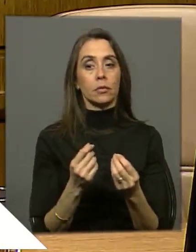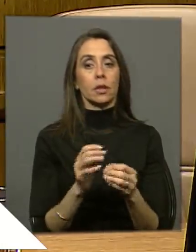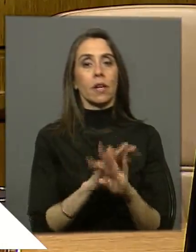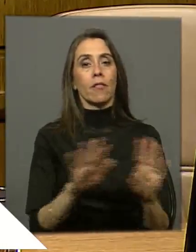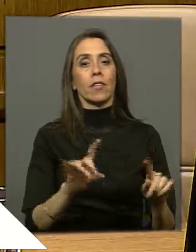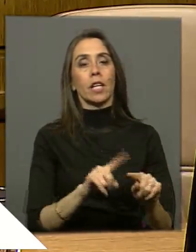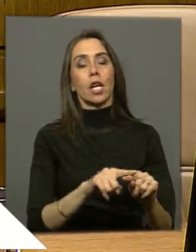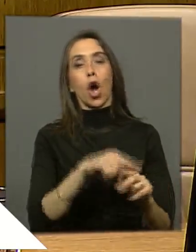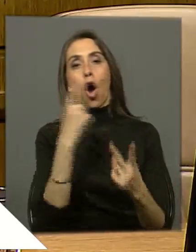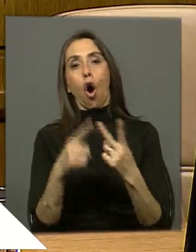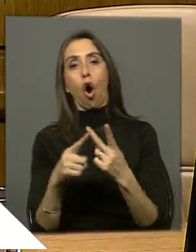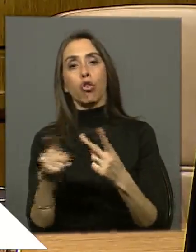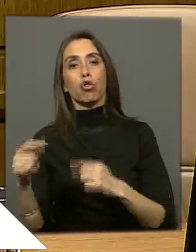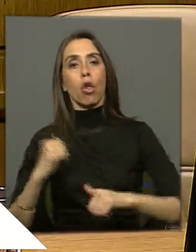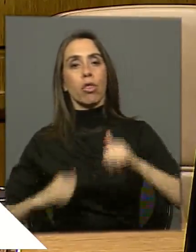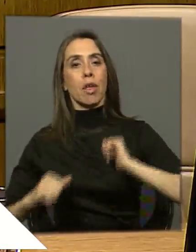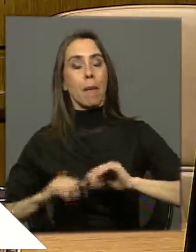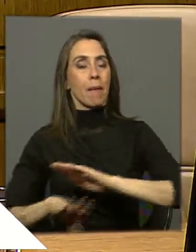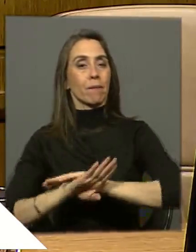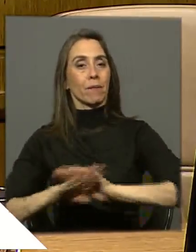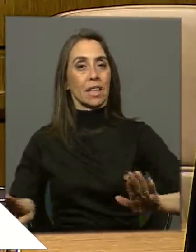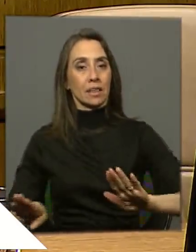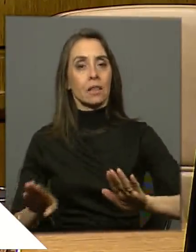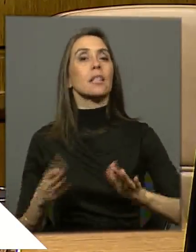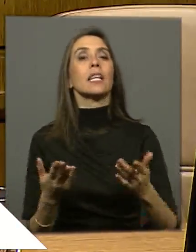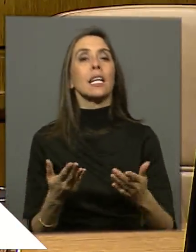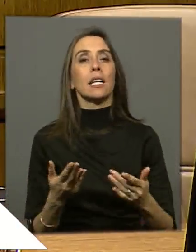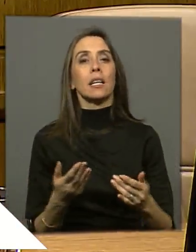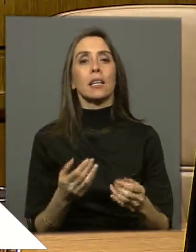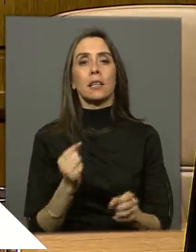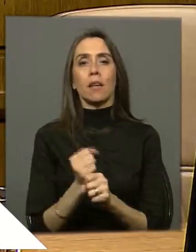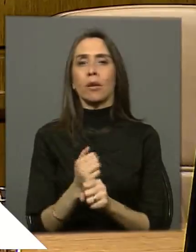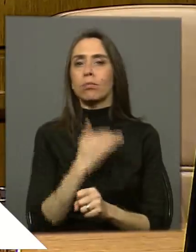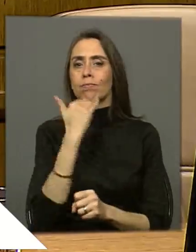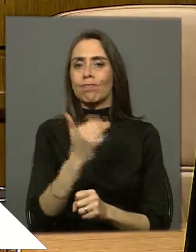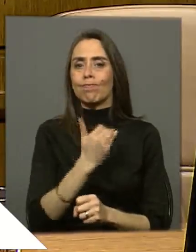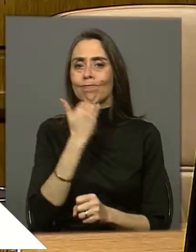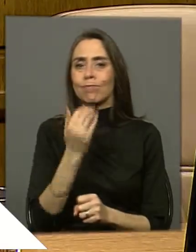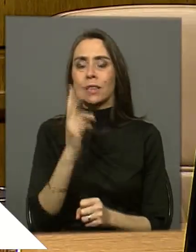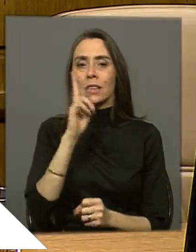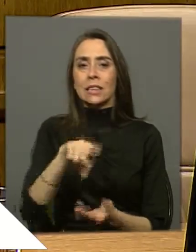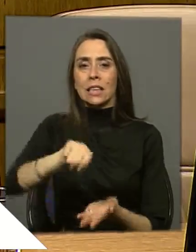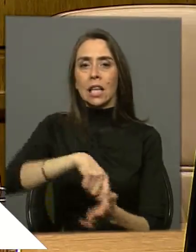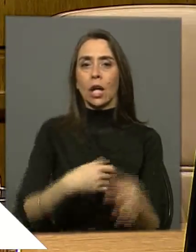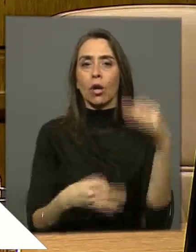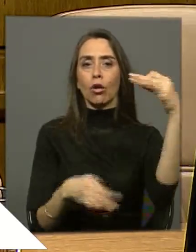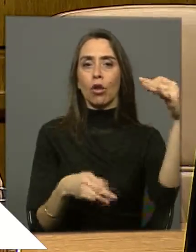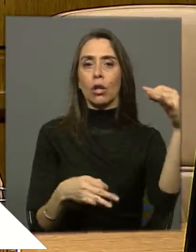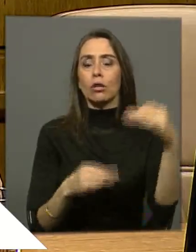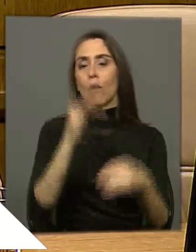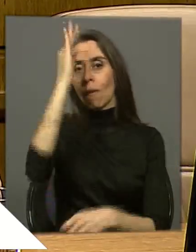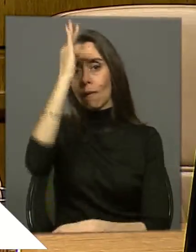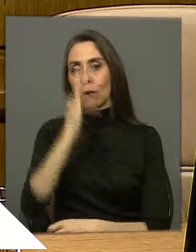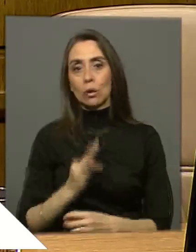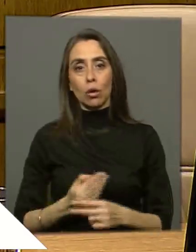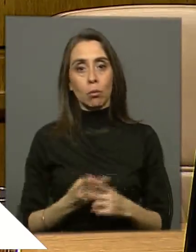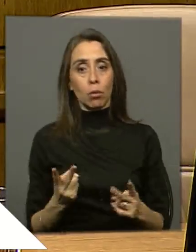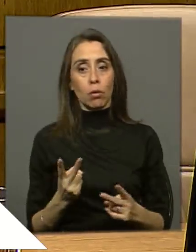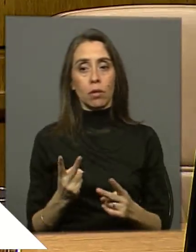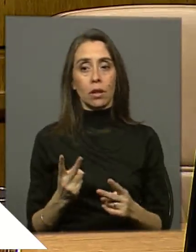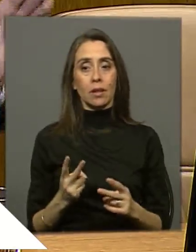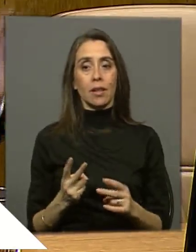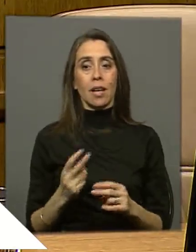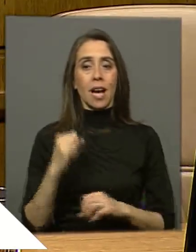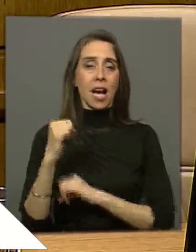otro drama que tenemos y es que la precarización del trabajo que significa que haya funcionarios públicos que llevan